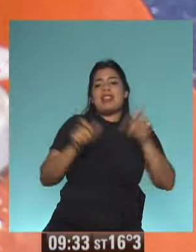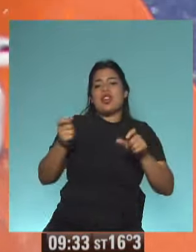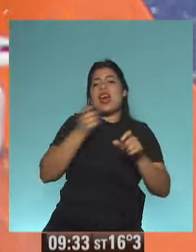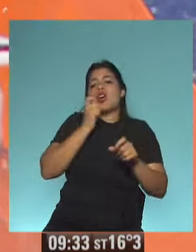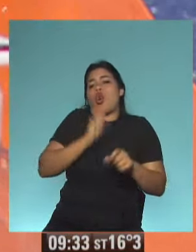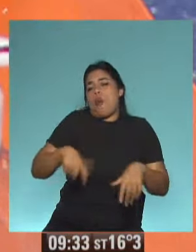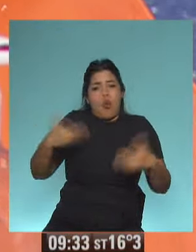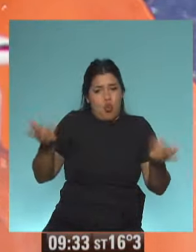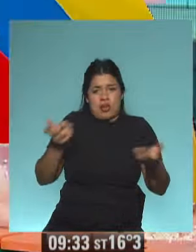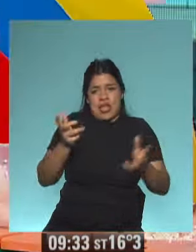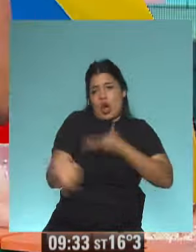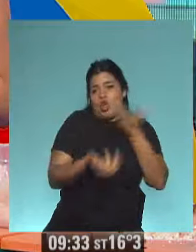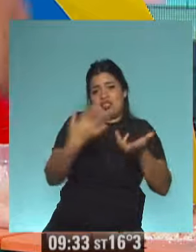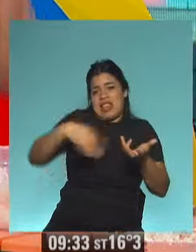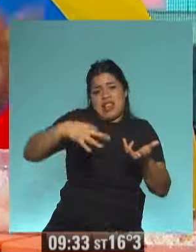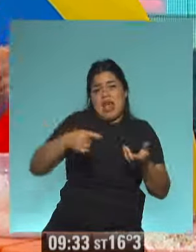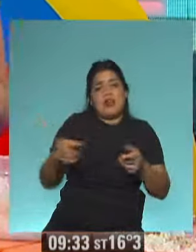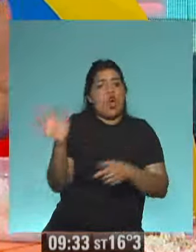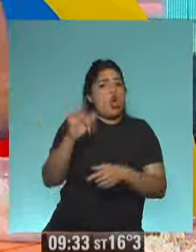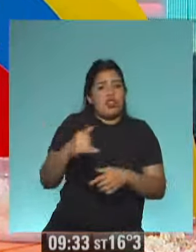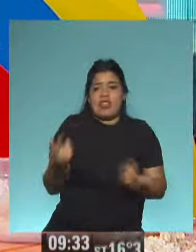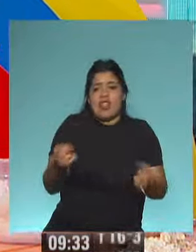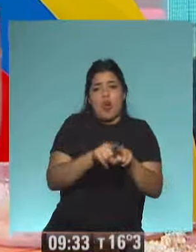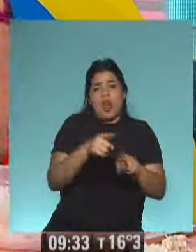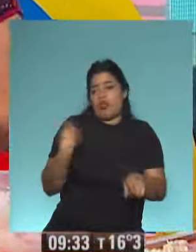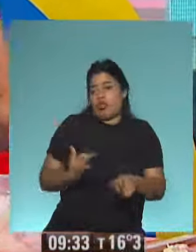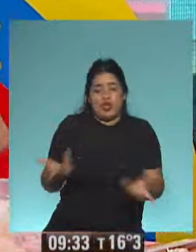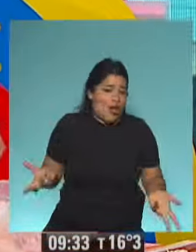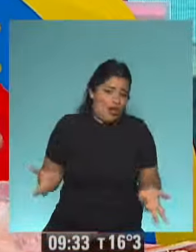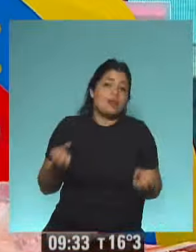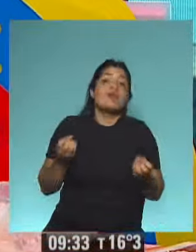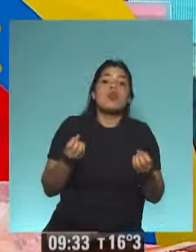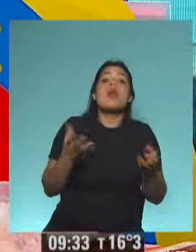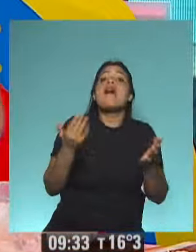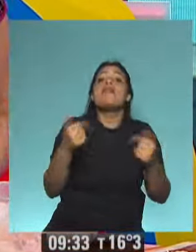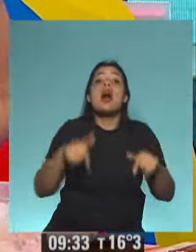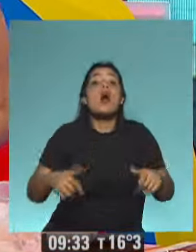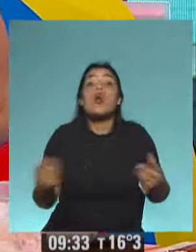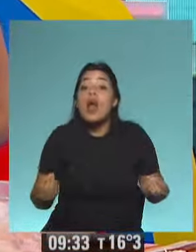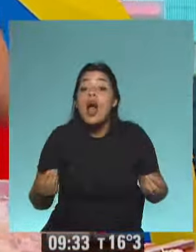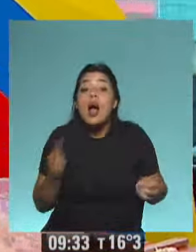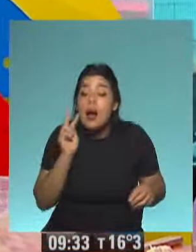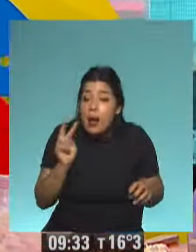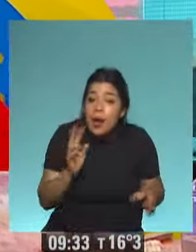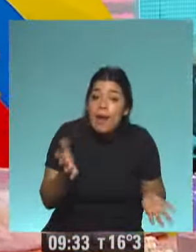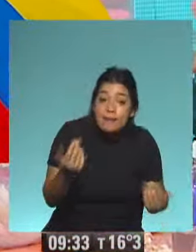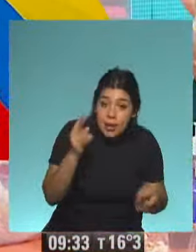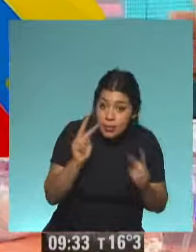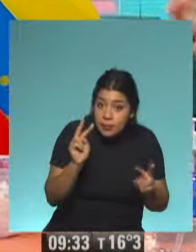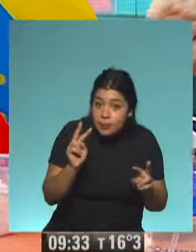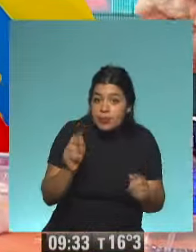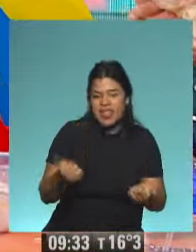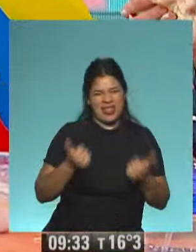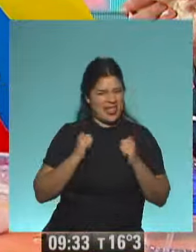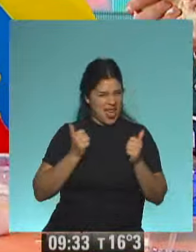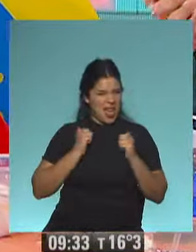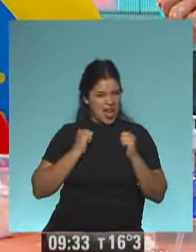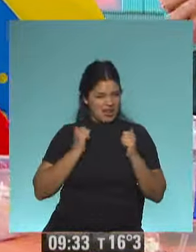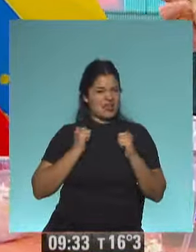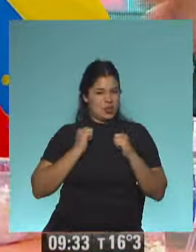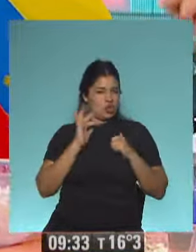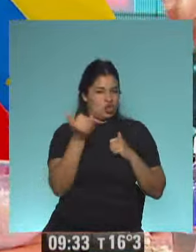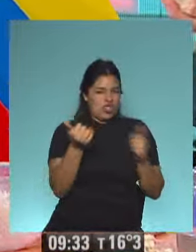Pero bueno, rayamos, cortamos, sí, batimos huevos, y también, hicimos masa y ¿sabes qué? ¿Qué? ¿Ahora? ¿Qué vamos a hacer? Un descansito, me parece. Hay una que vamos